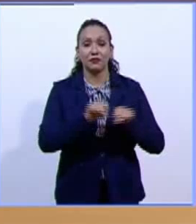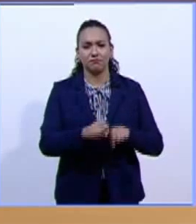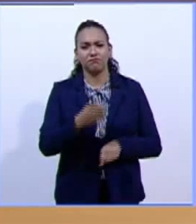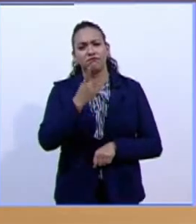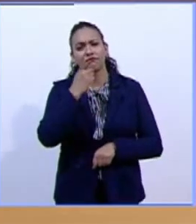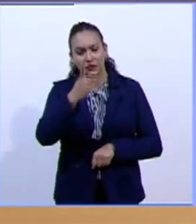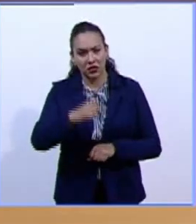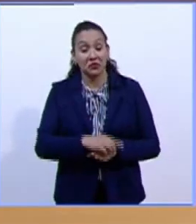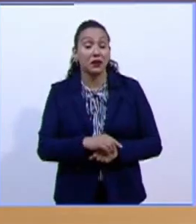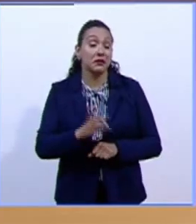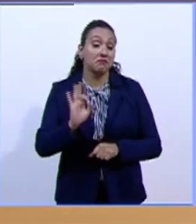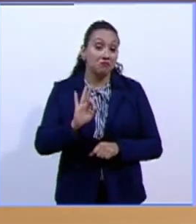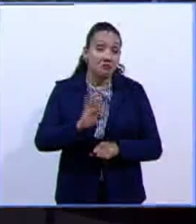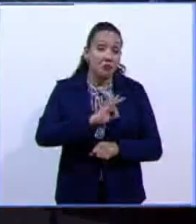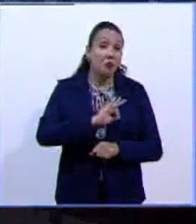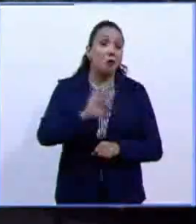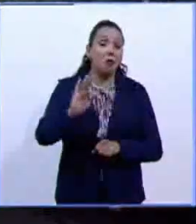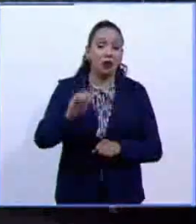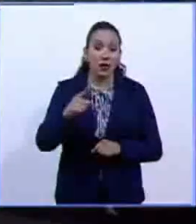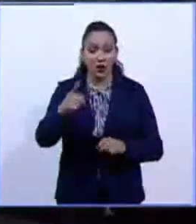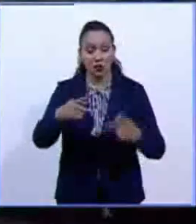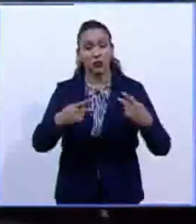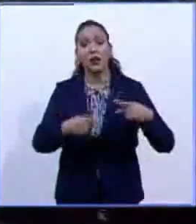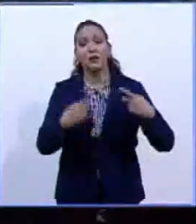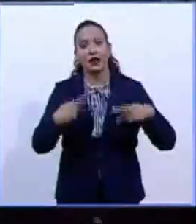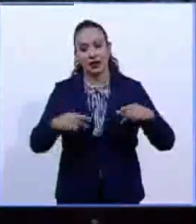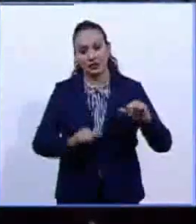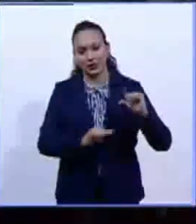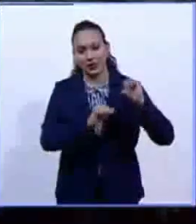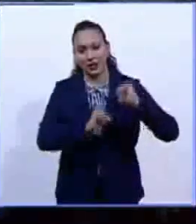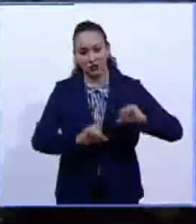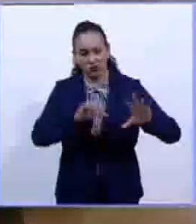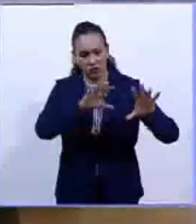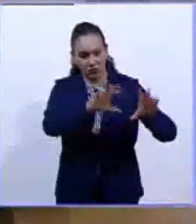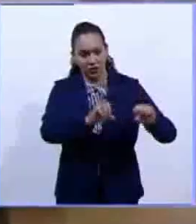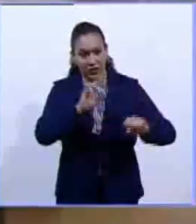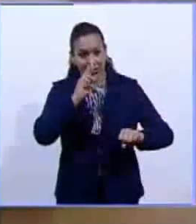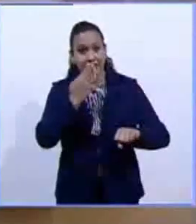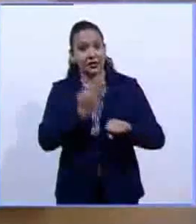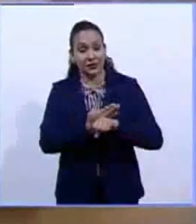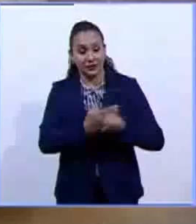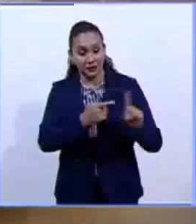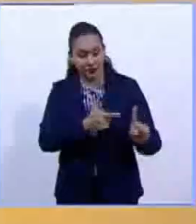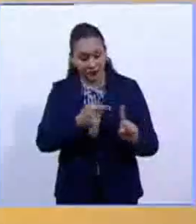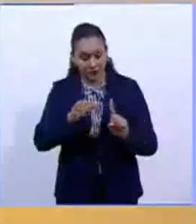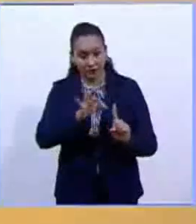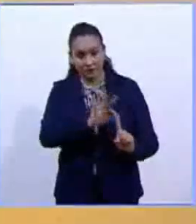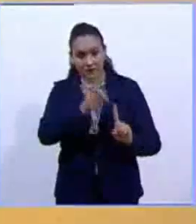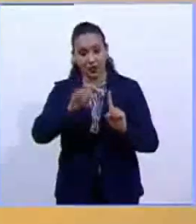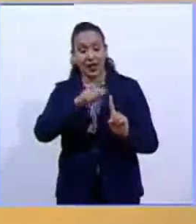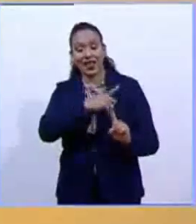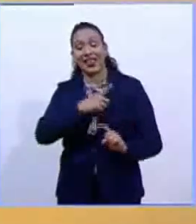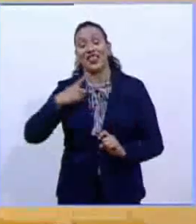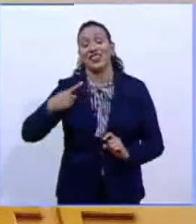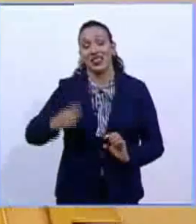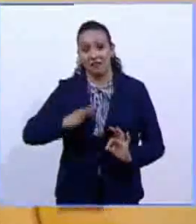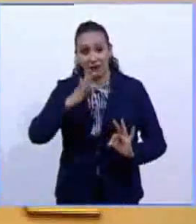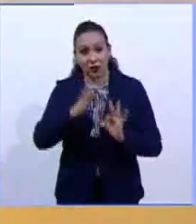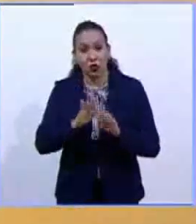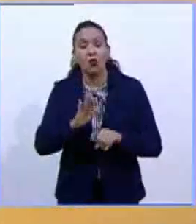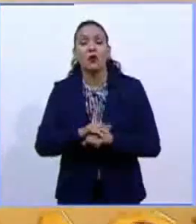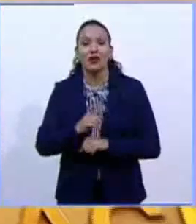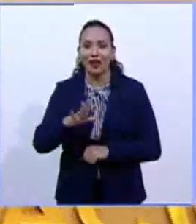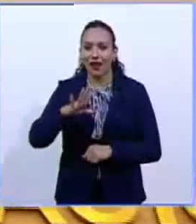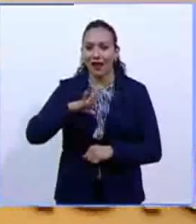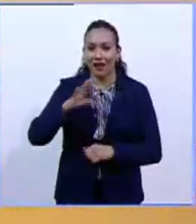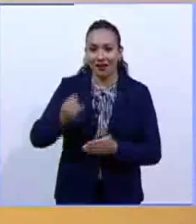es posible vincular a una autoridad no señalada como responsable para que cumpla con la resolución que concede la suspensión